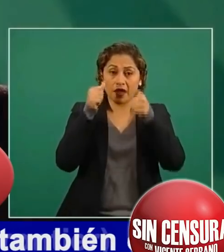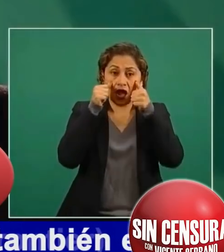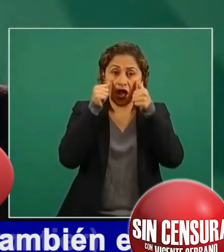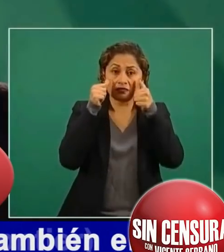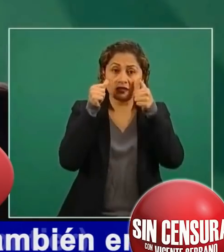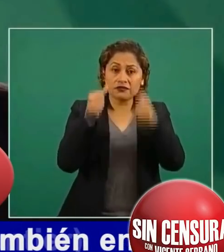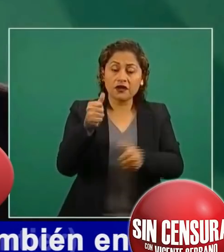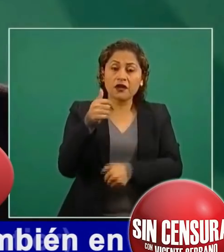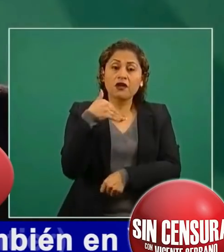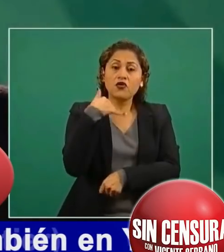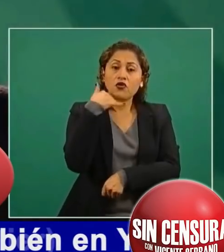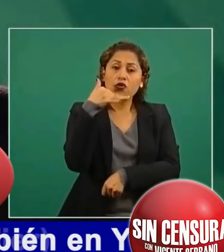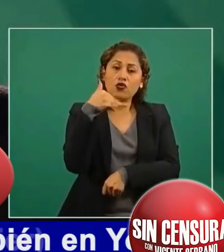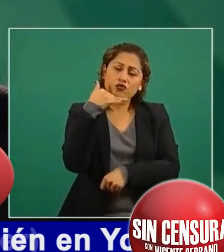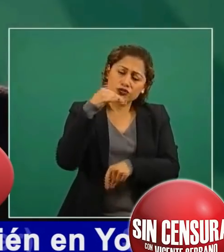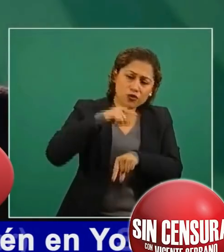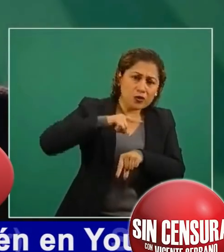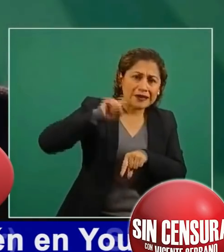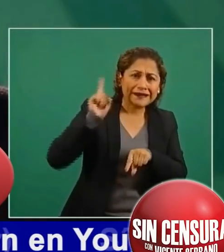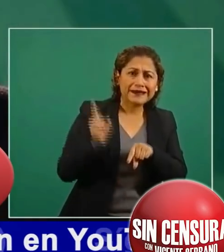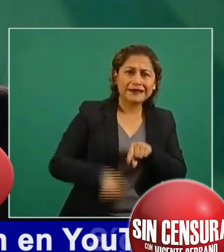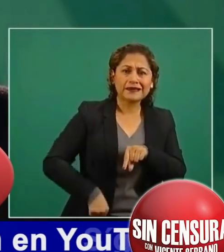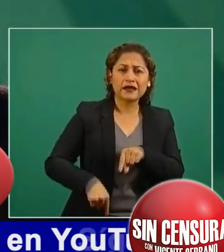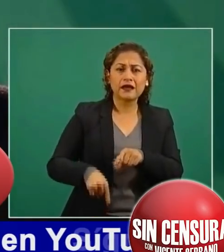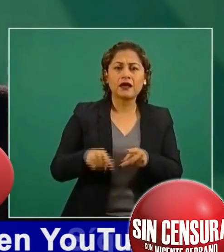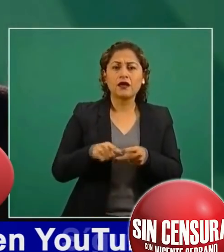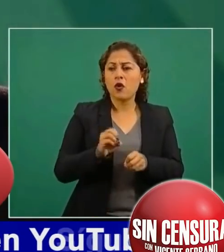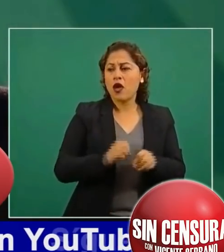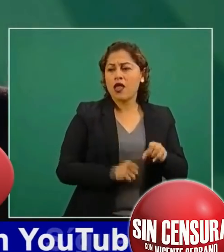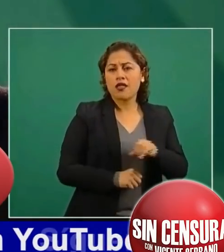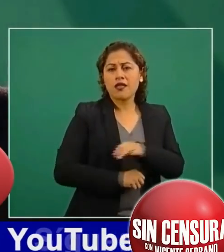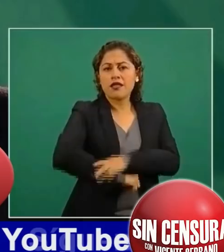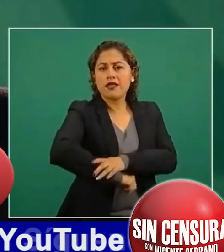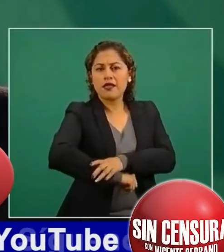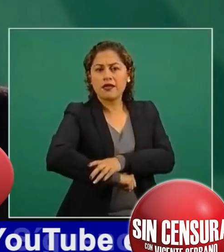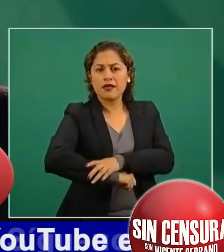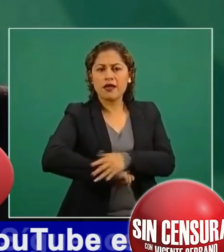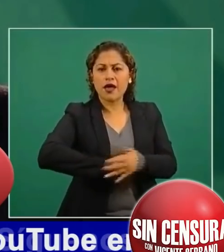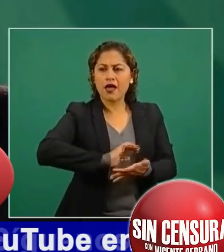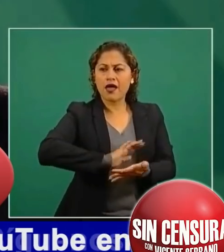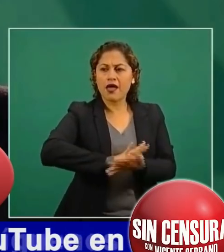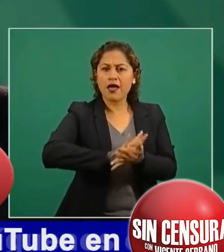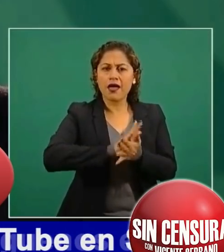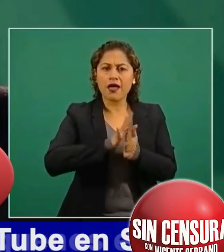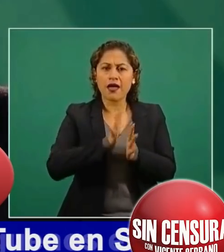el que no se permita el influyentismo, el que